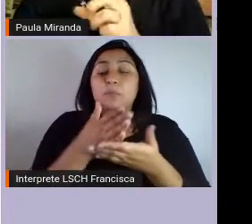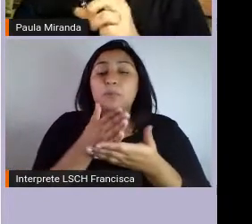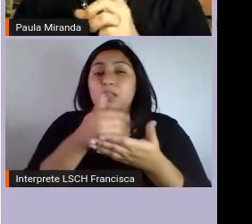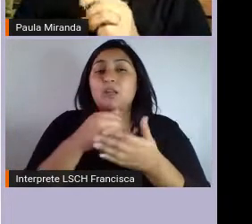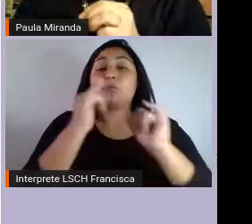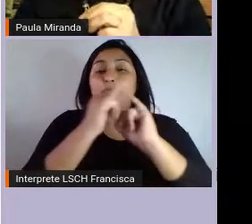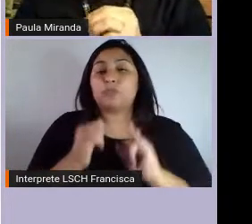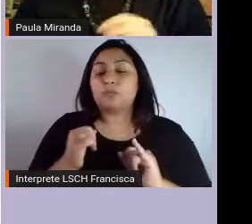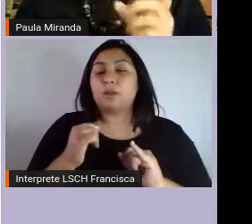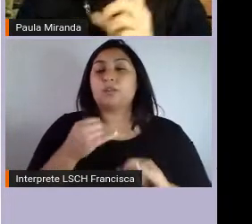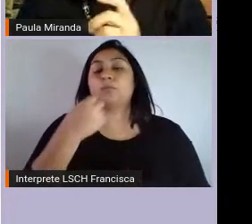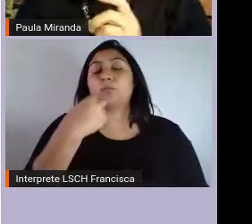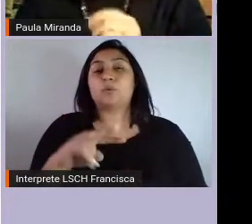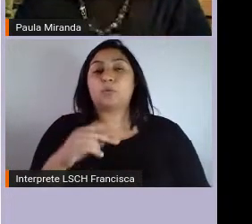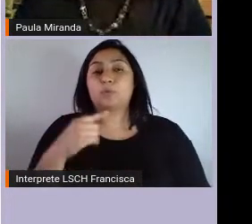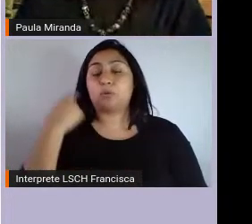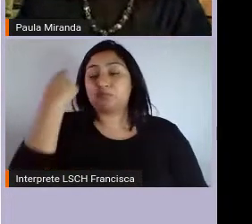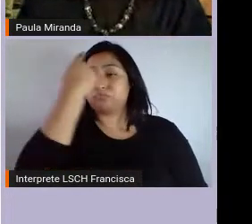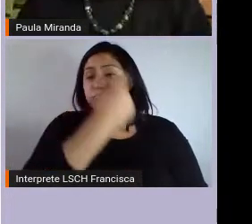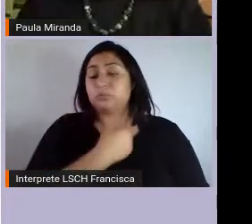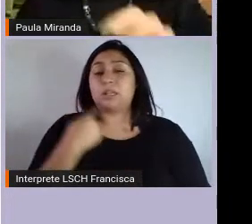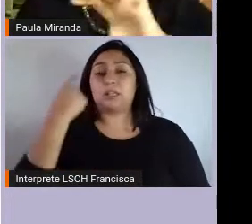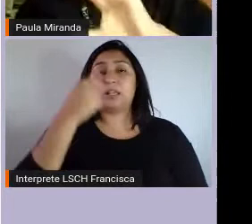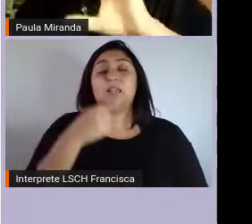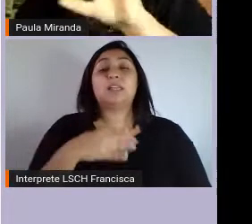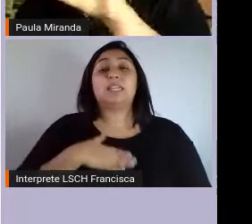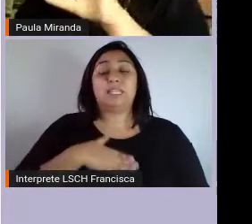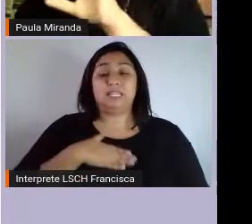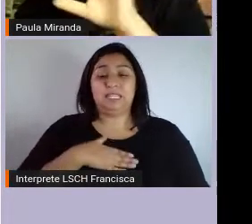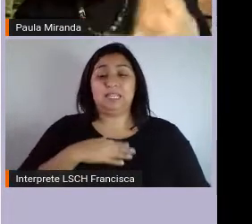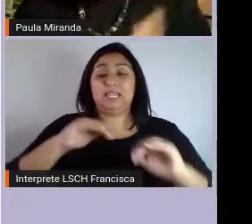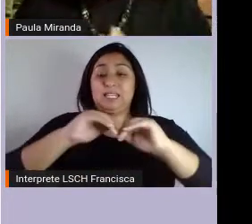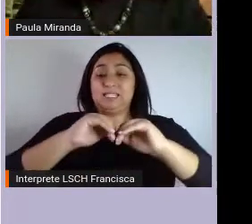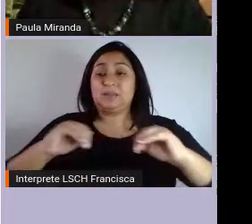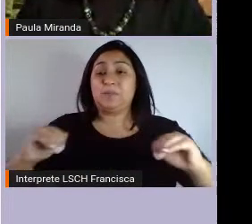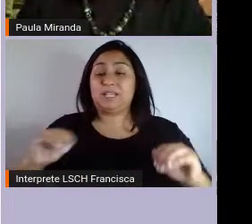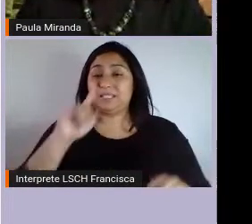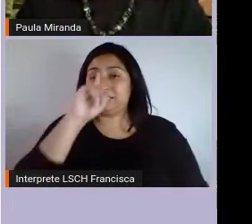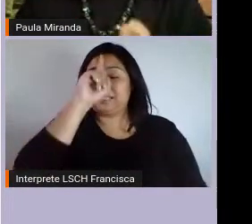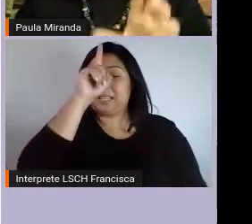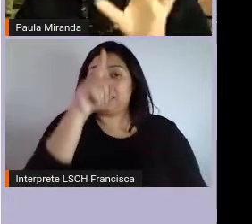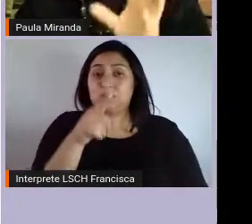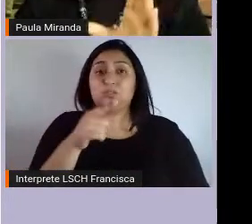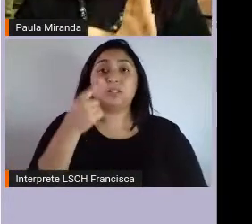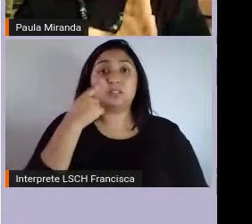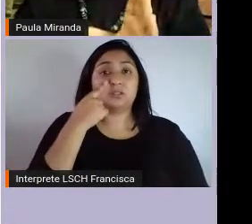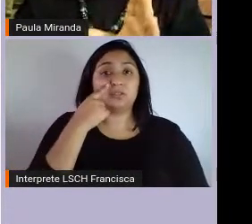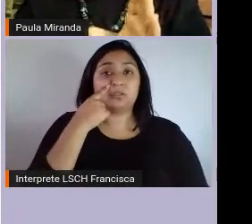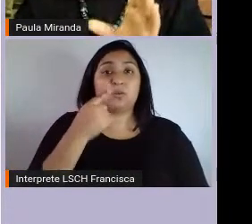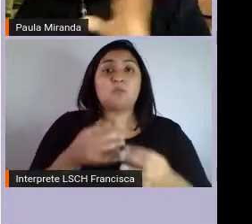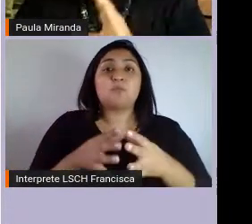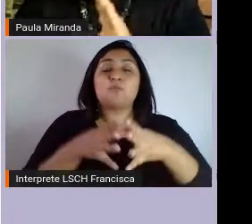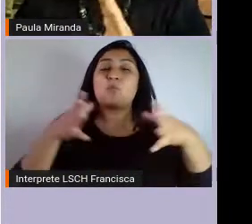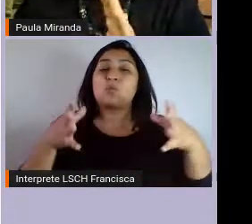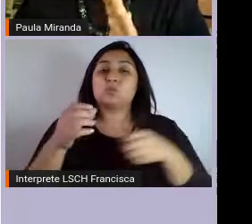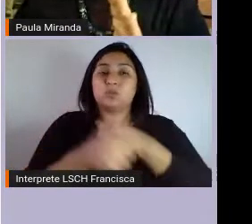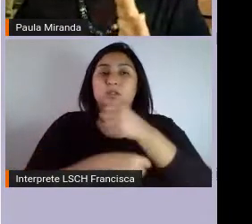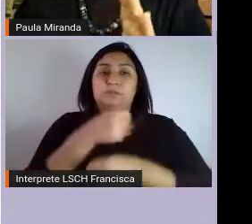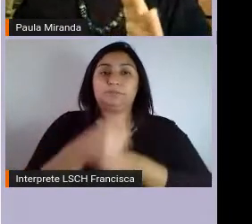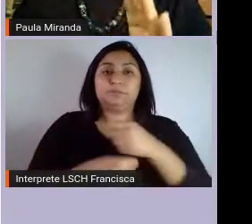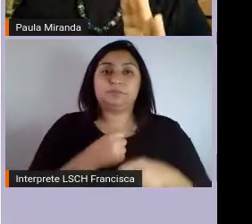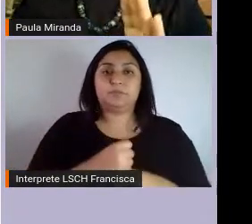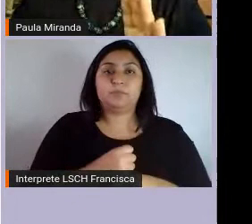separarse de una tradición en la que ella se reconoció durante muchos años. En los años 40, todos los años